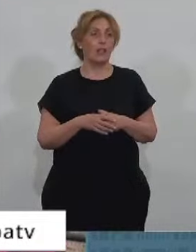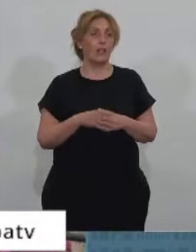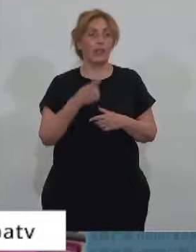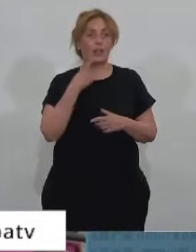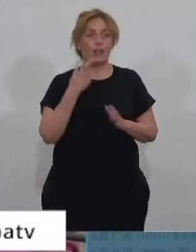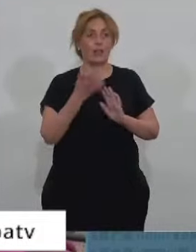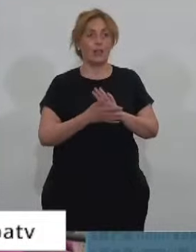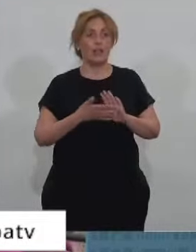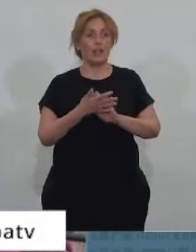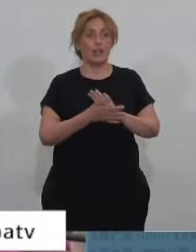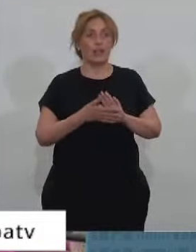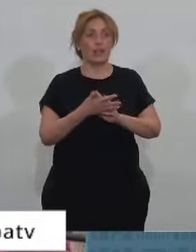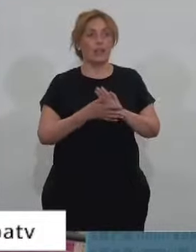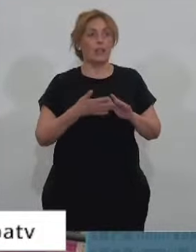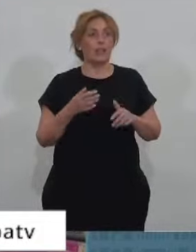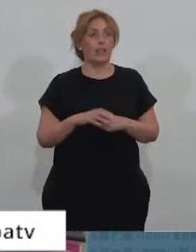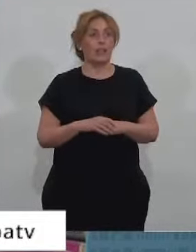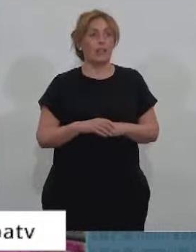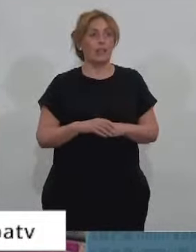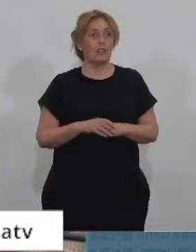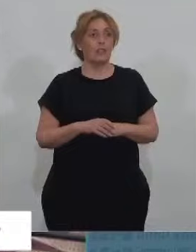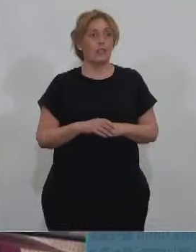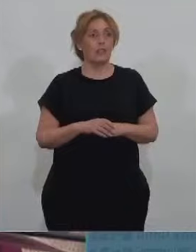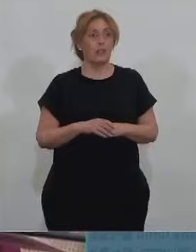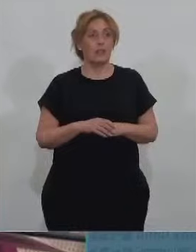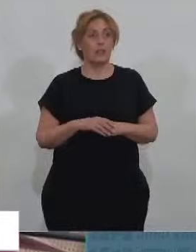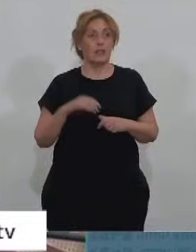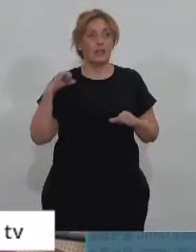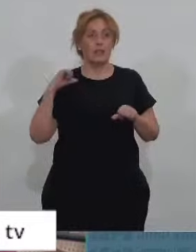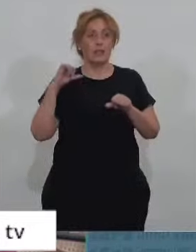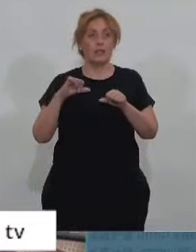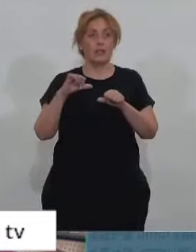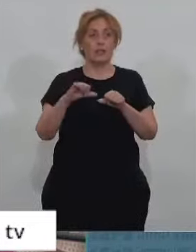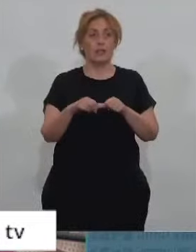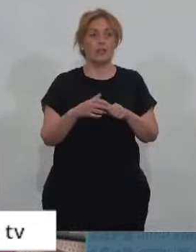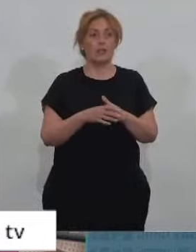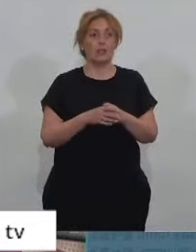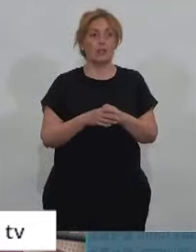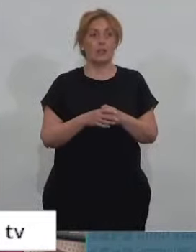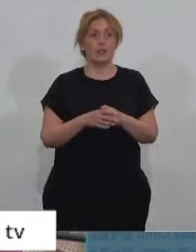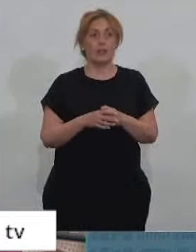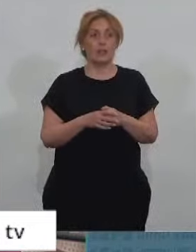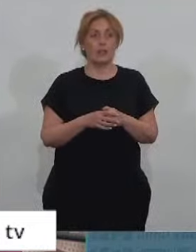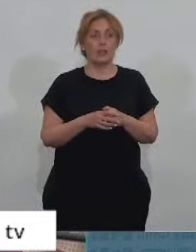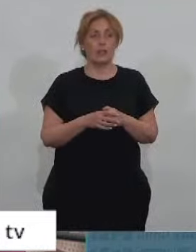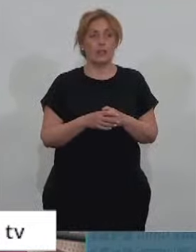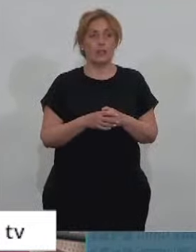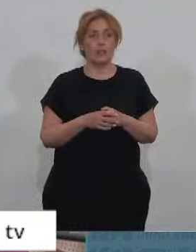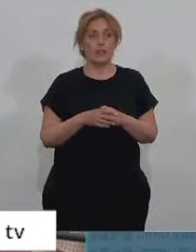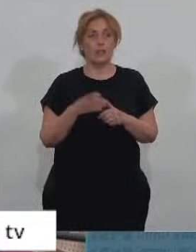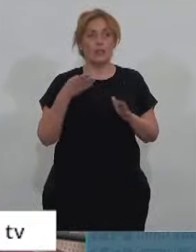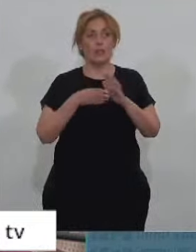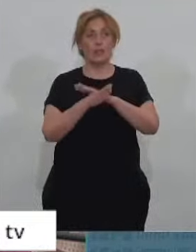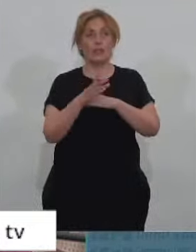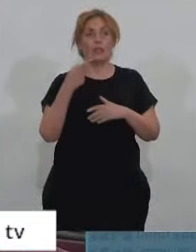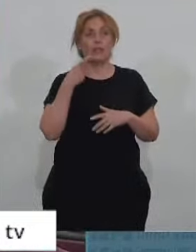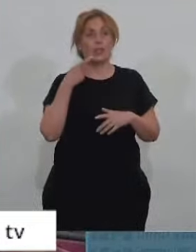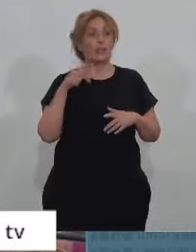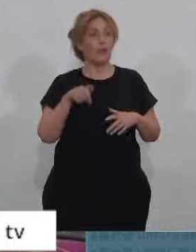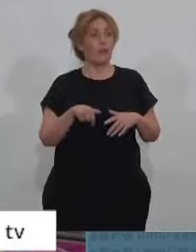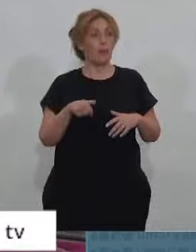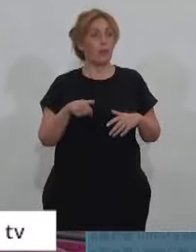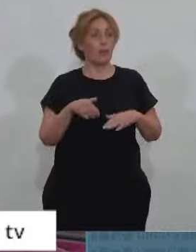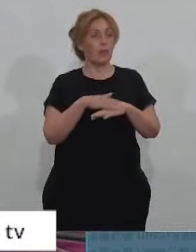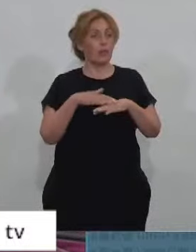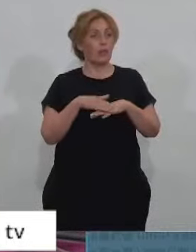de la trayectoria, por decirlo de alguna manera, le digo, mire, cuando nosotros entramos a la corporación, pues resulta que había salido una ley que